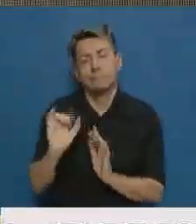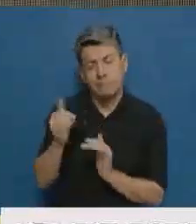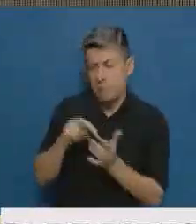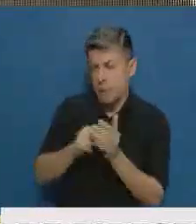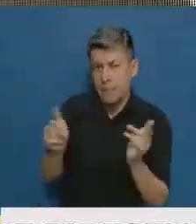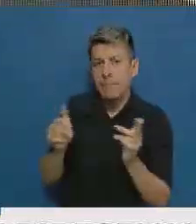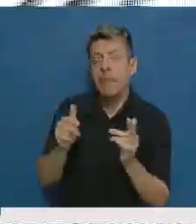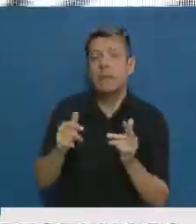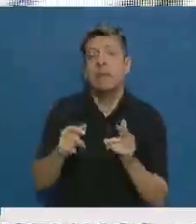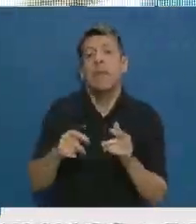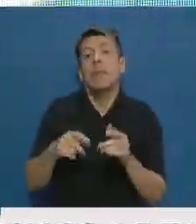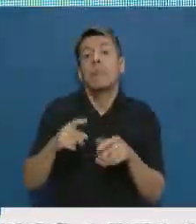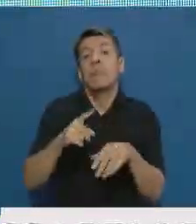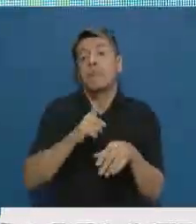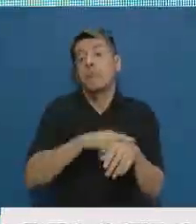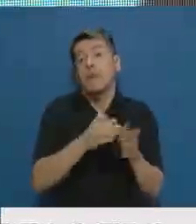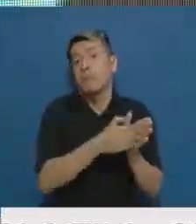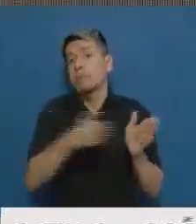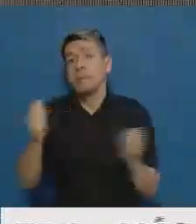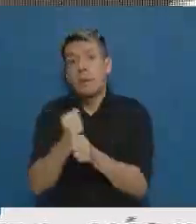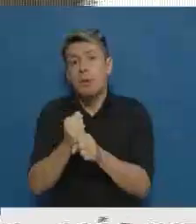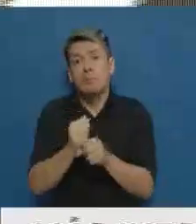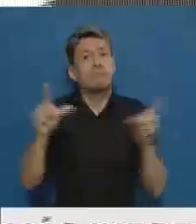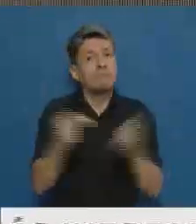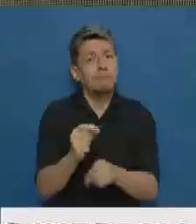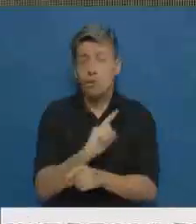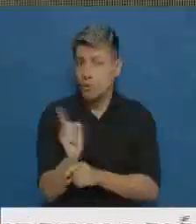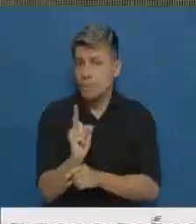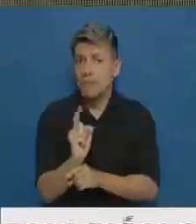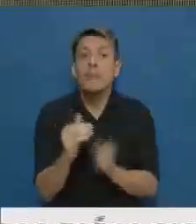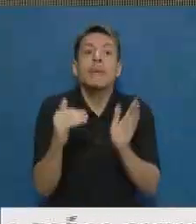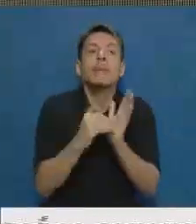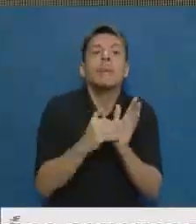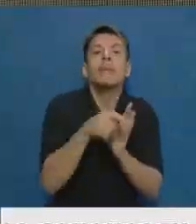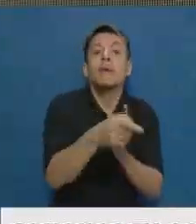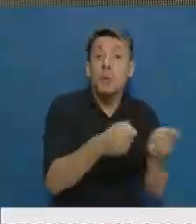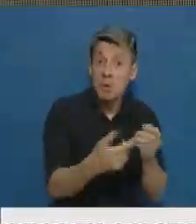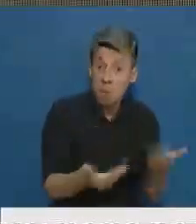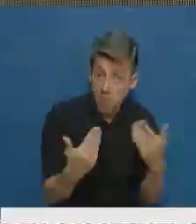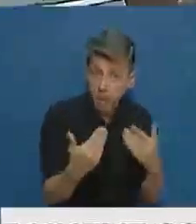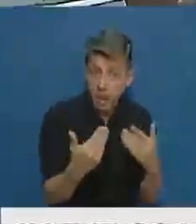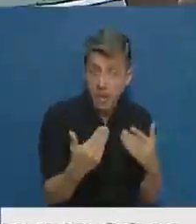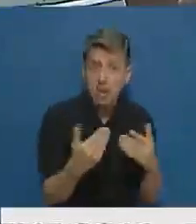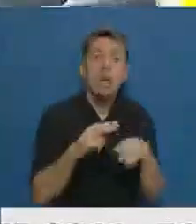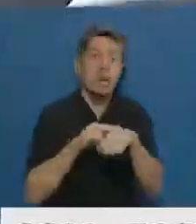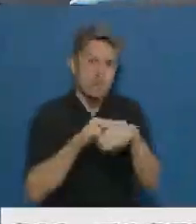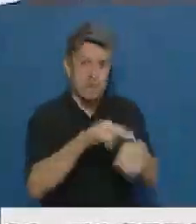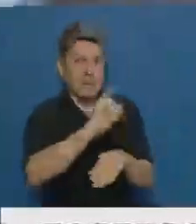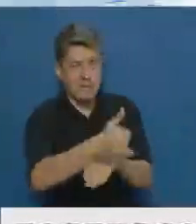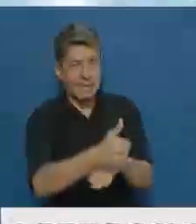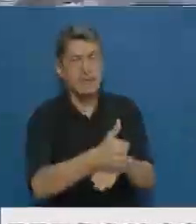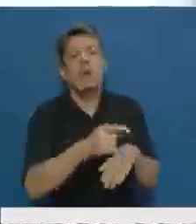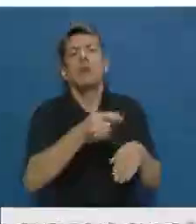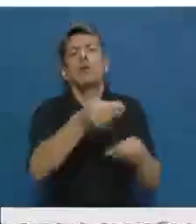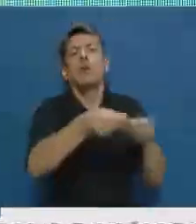significa? Que también va a depender de las posibilidades, de la capacidad que tenga ese comercio en hacer horario corrido o no. Queda se recomienda criterio que lo puedan hacer.